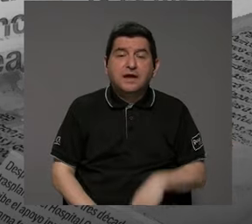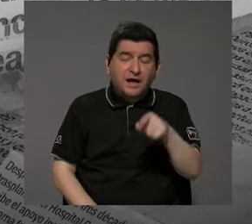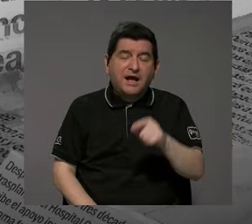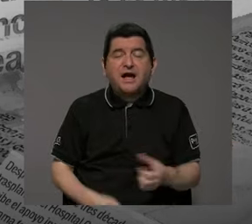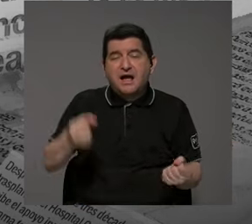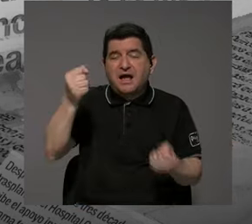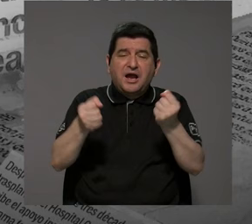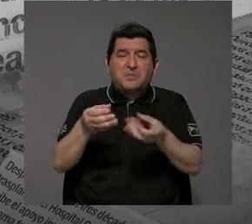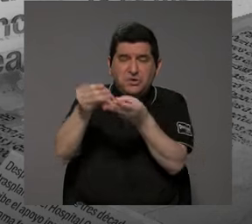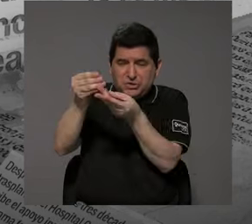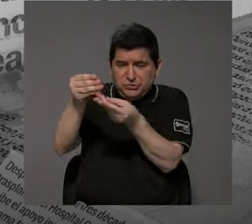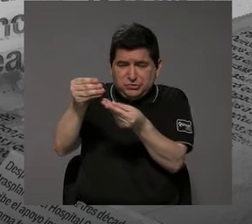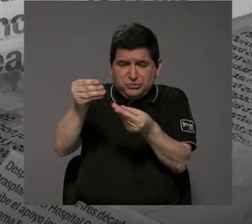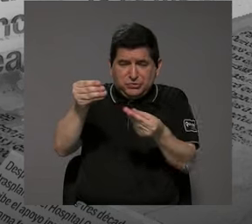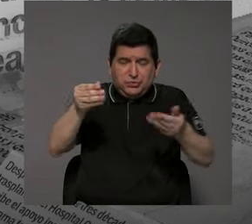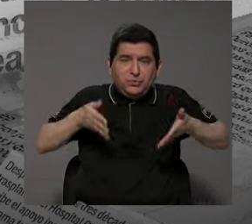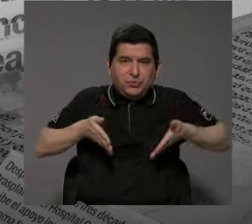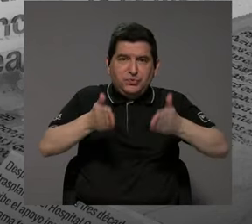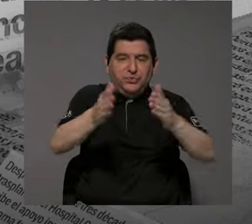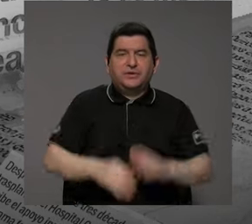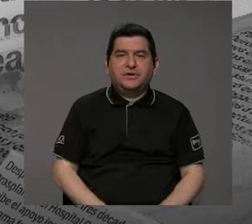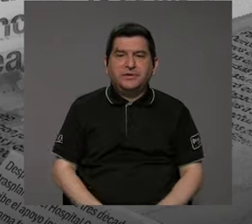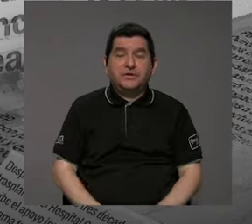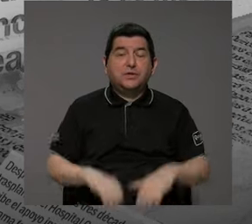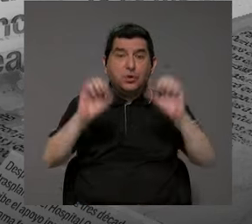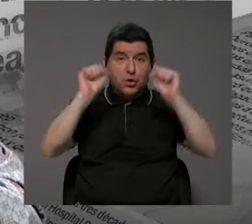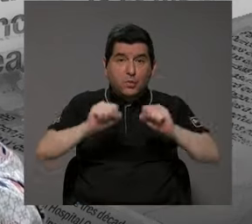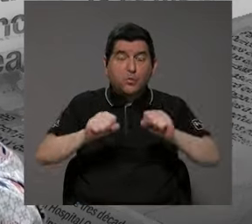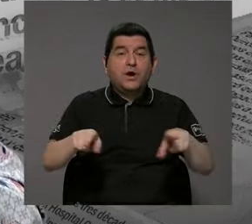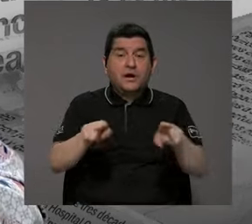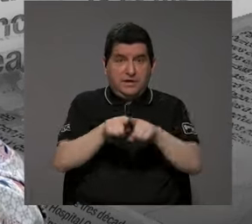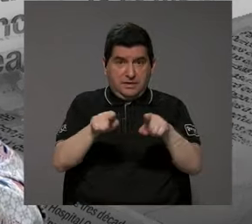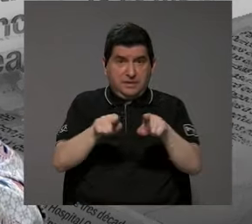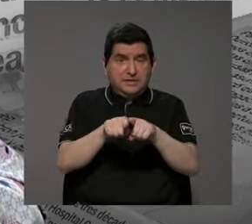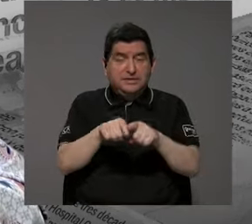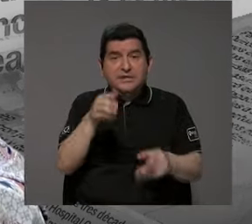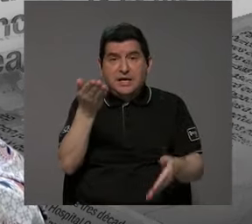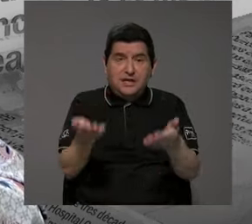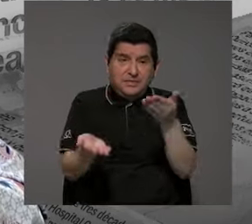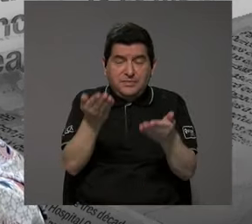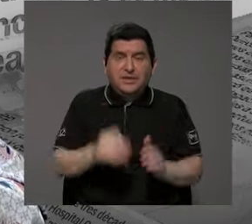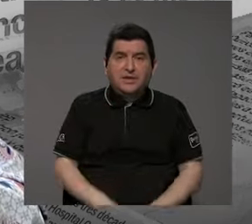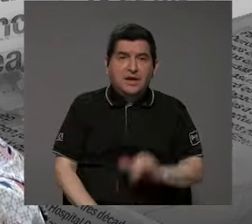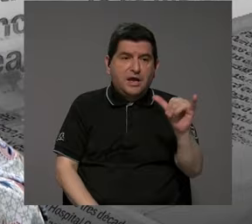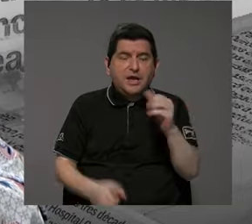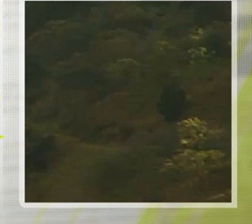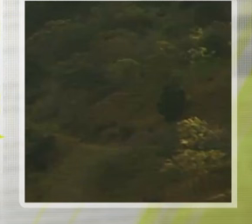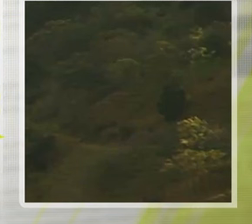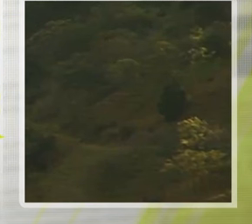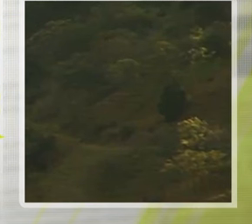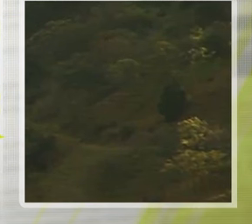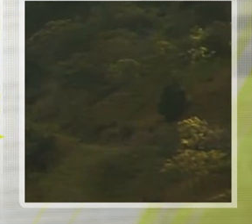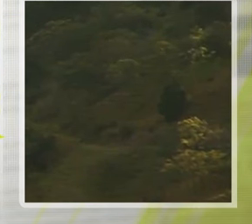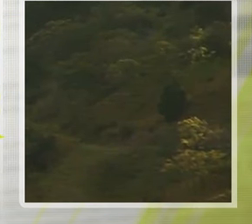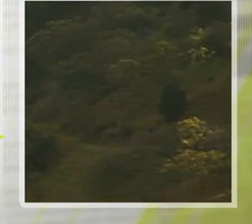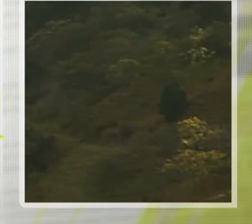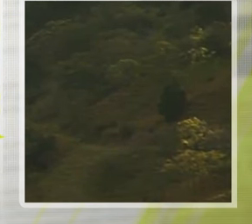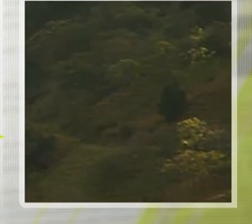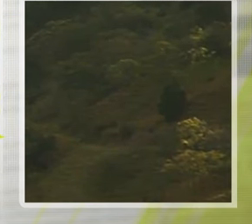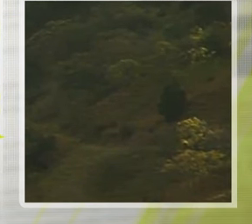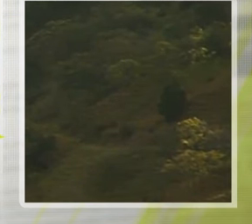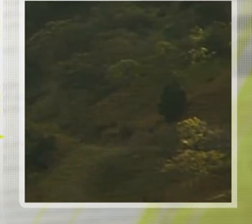lixiviados en la calle ese peso va haber de rape de de de esos mismos vehículos y también de